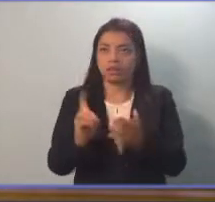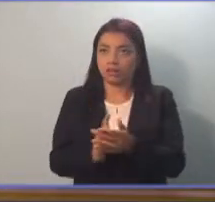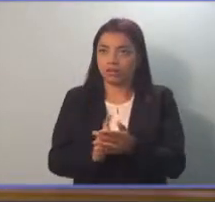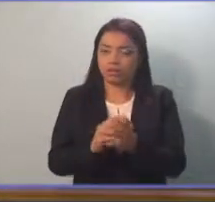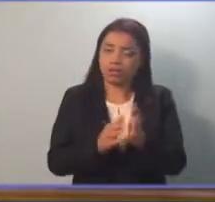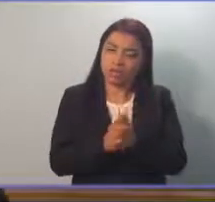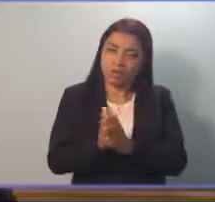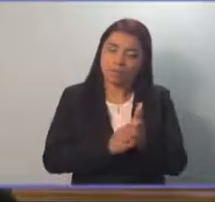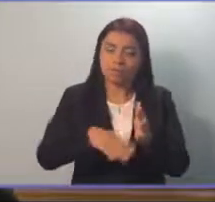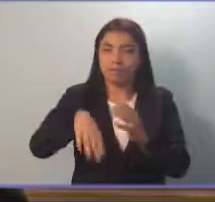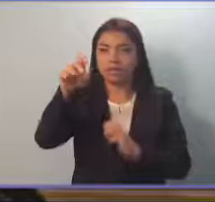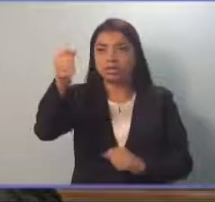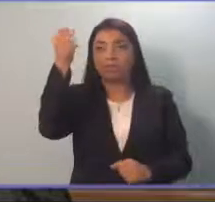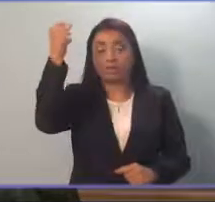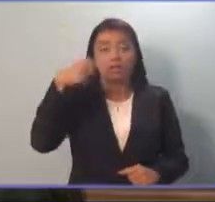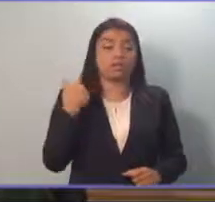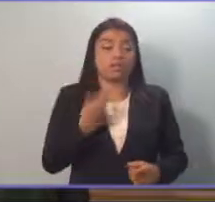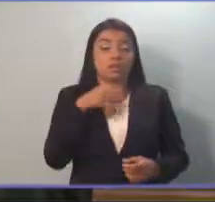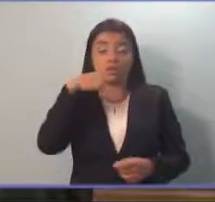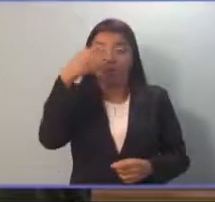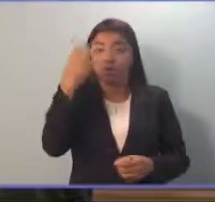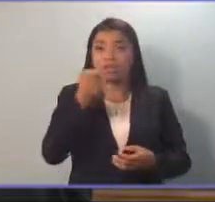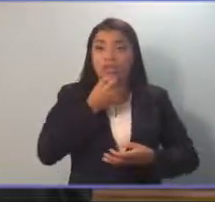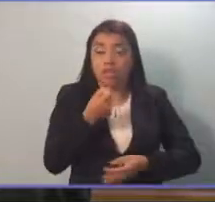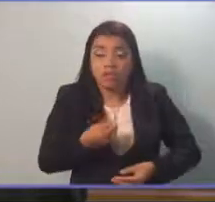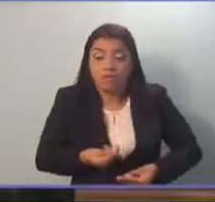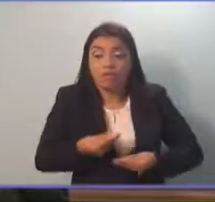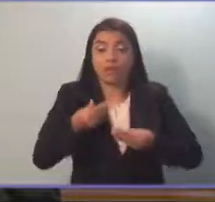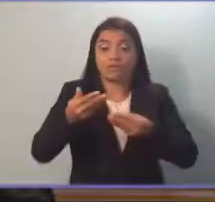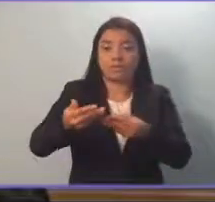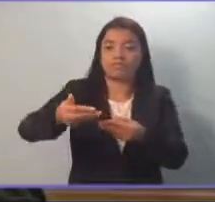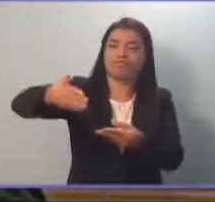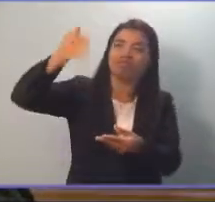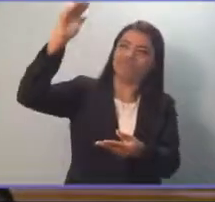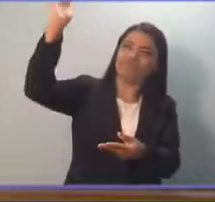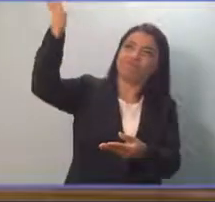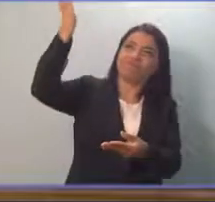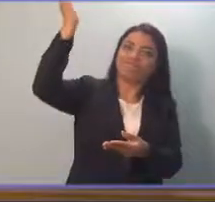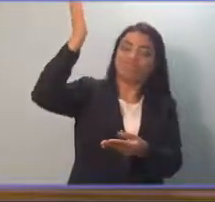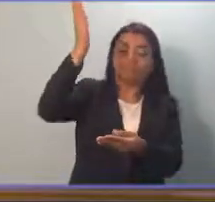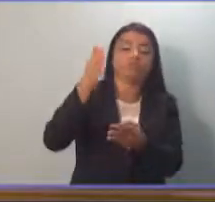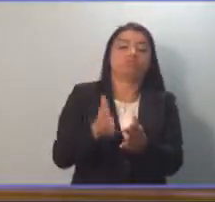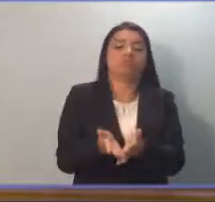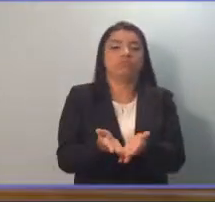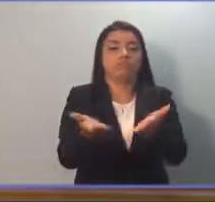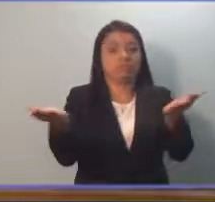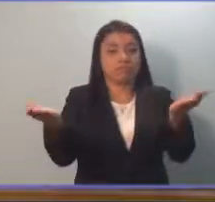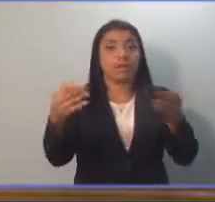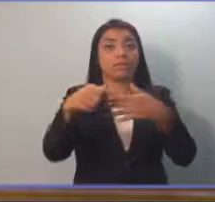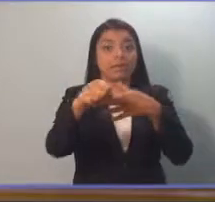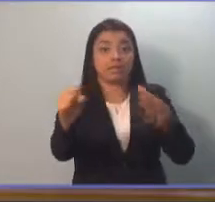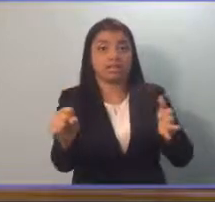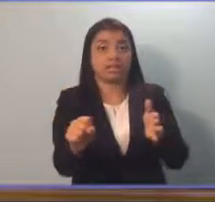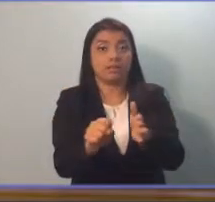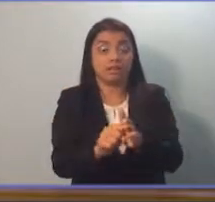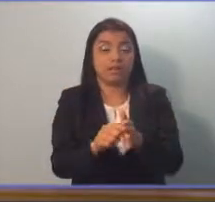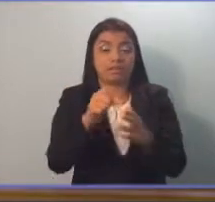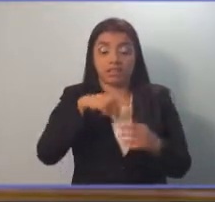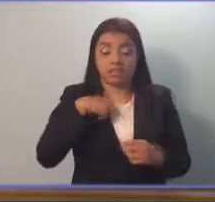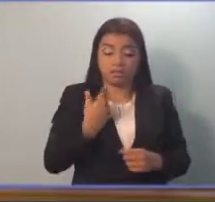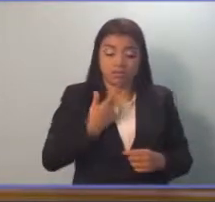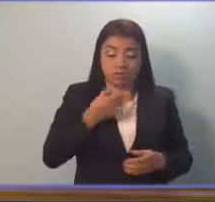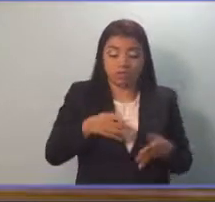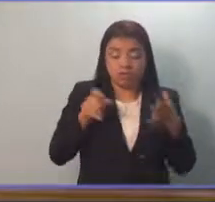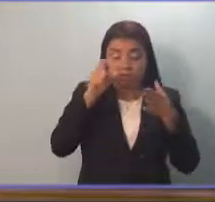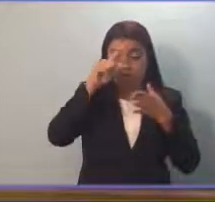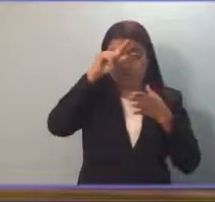más relevante del informe que estamos entregando en esta oportunidad a la Honorable Asamblea Legislativa del trabajo